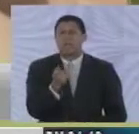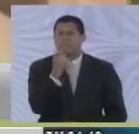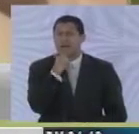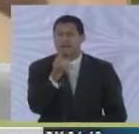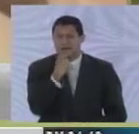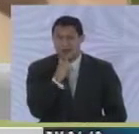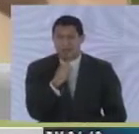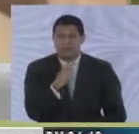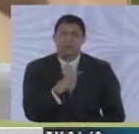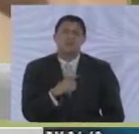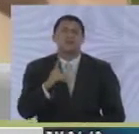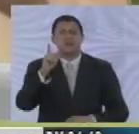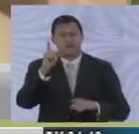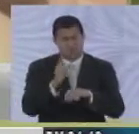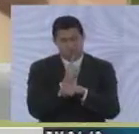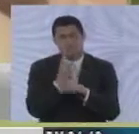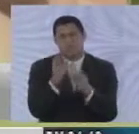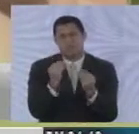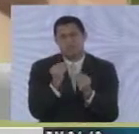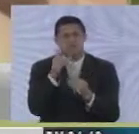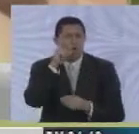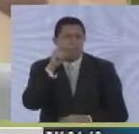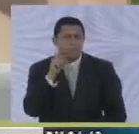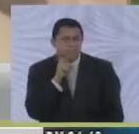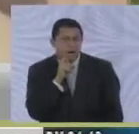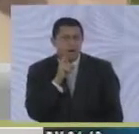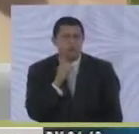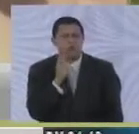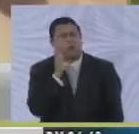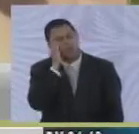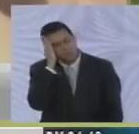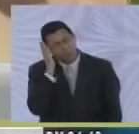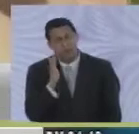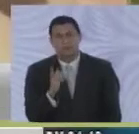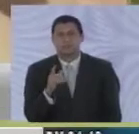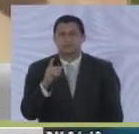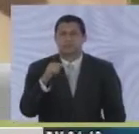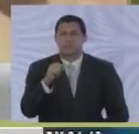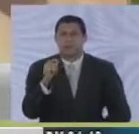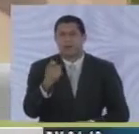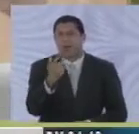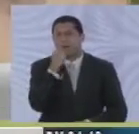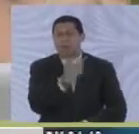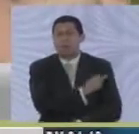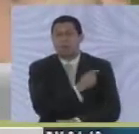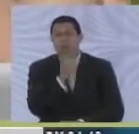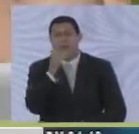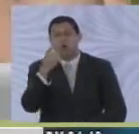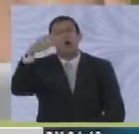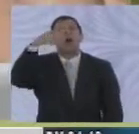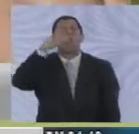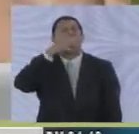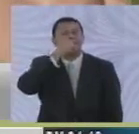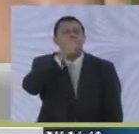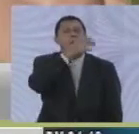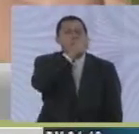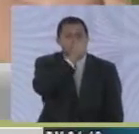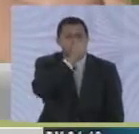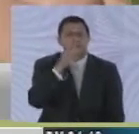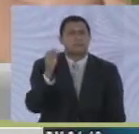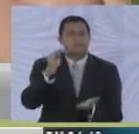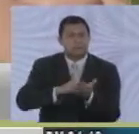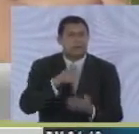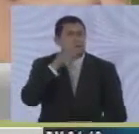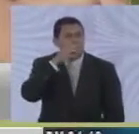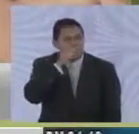como benzodiazepinas que se usan normalmente como inductores del sueño, el uso de antiinflamatorios y el uso de gotas nasales. El uso reiterado